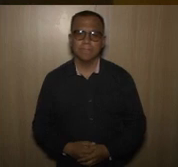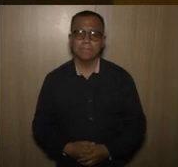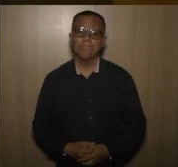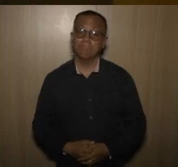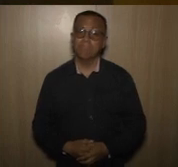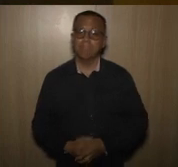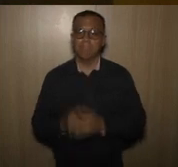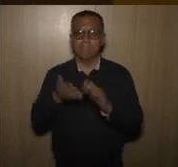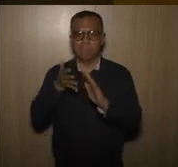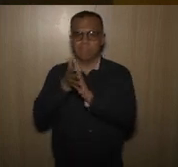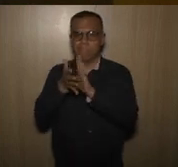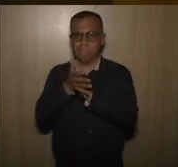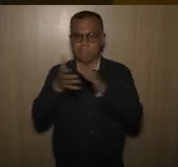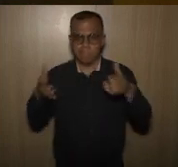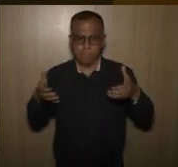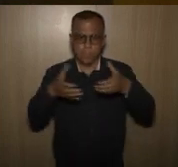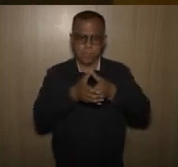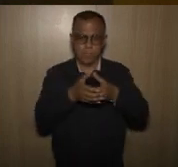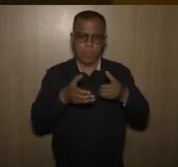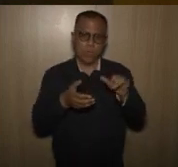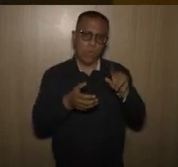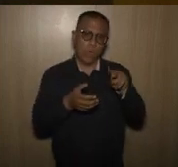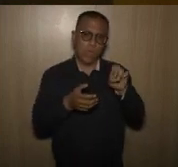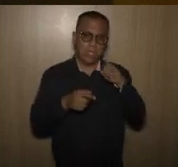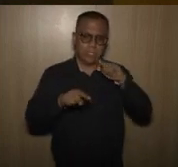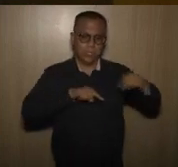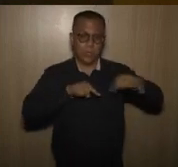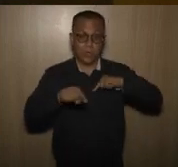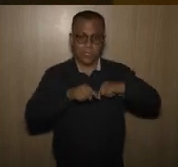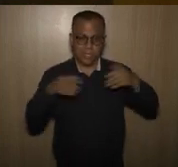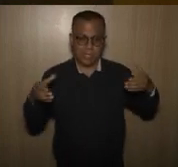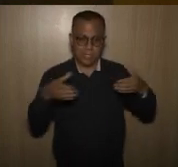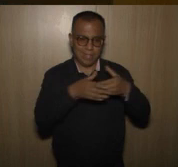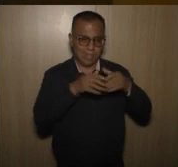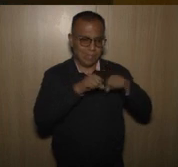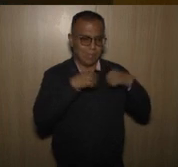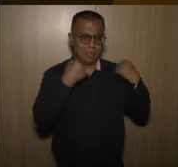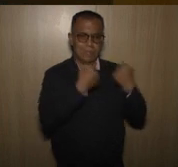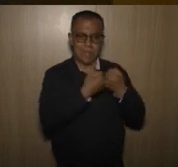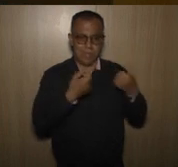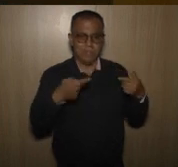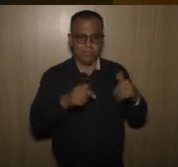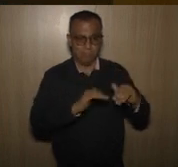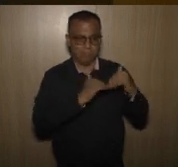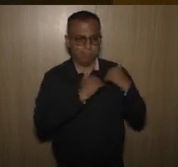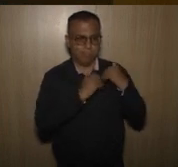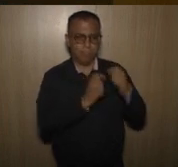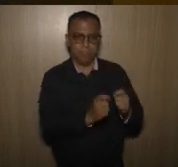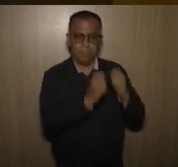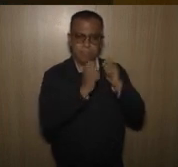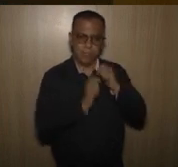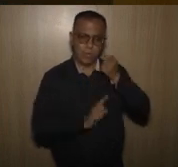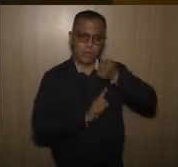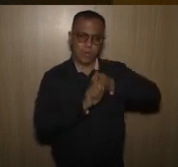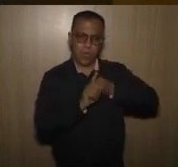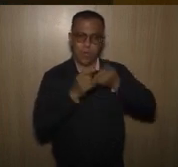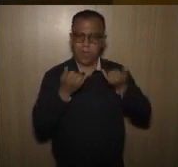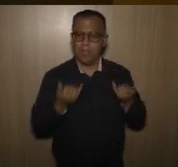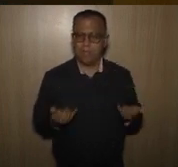como integrante de las salas de la CONASES, como coordinador de una de las salas, que es mi rol en este